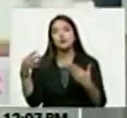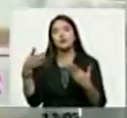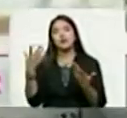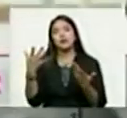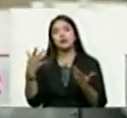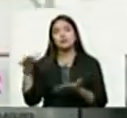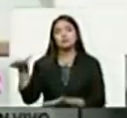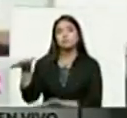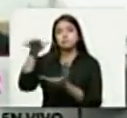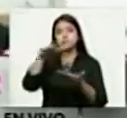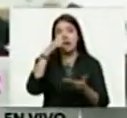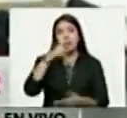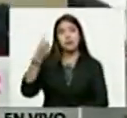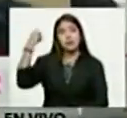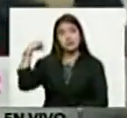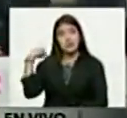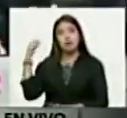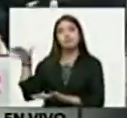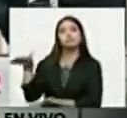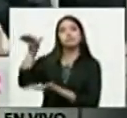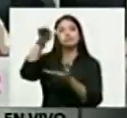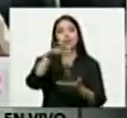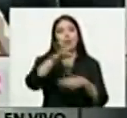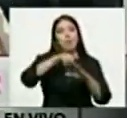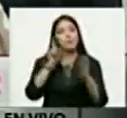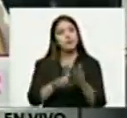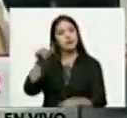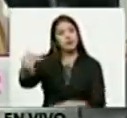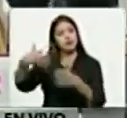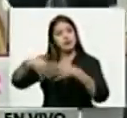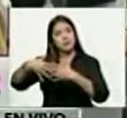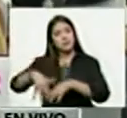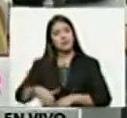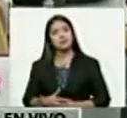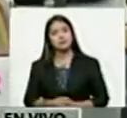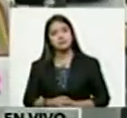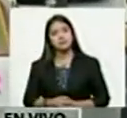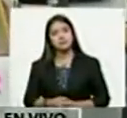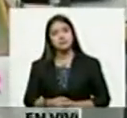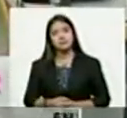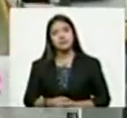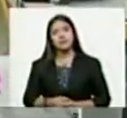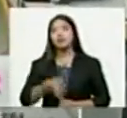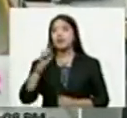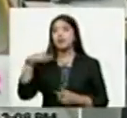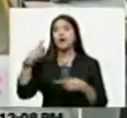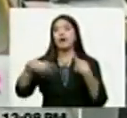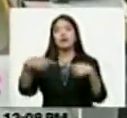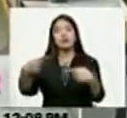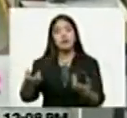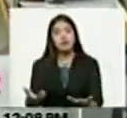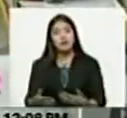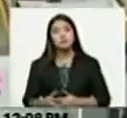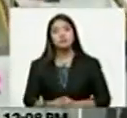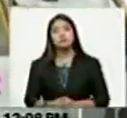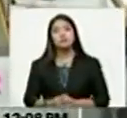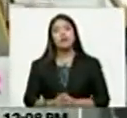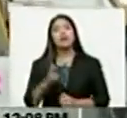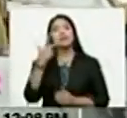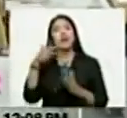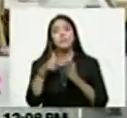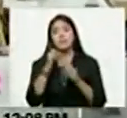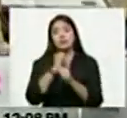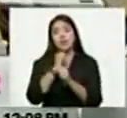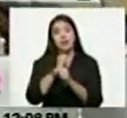salieron el año pasado de este complejo. Complejo que también ha generado más de